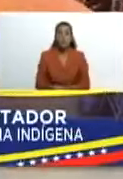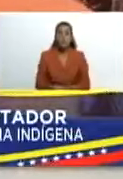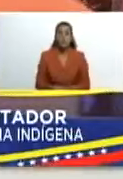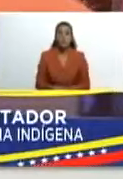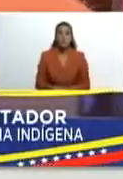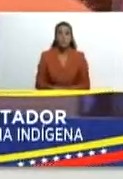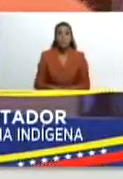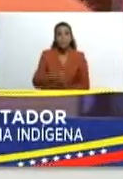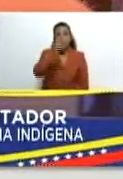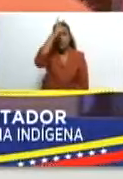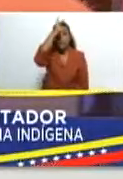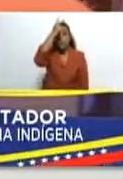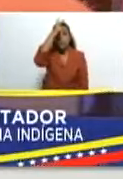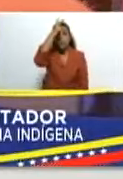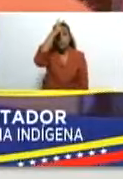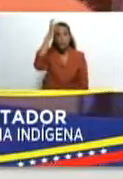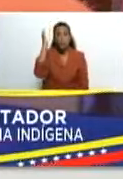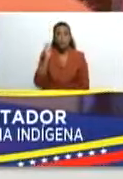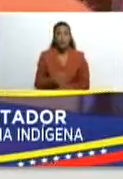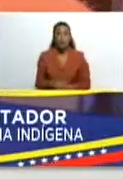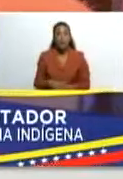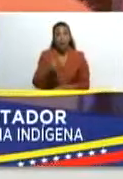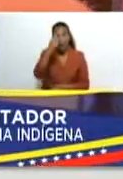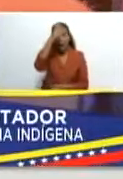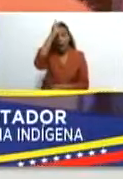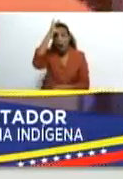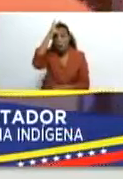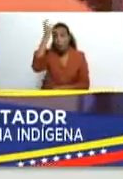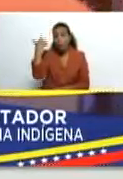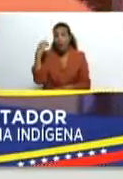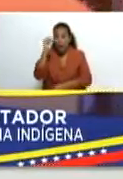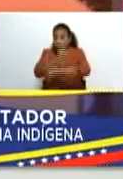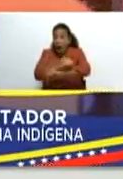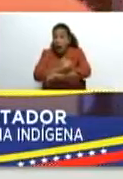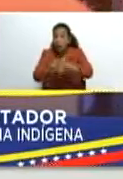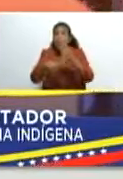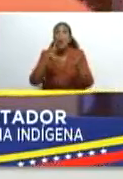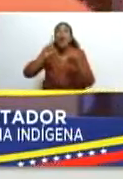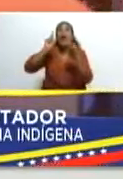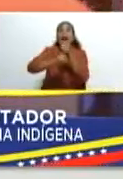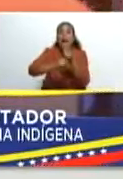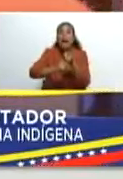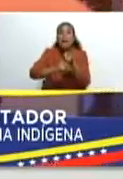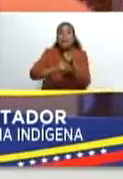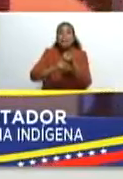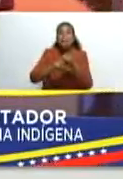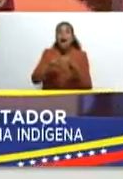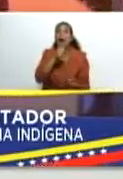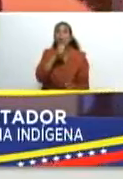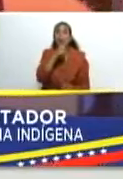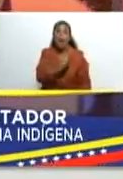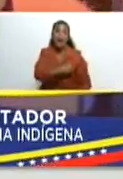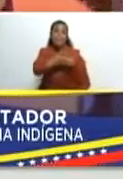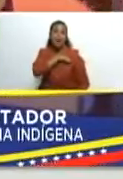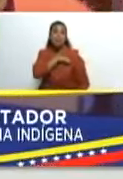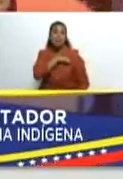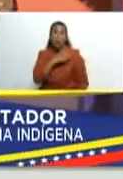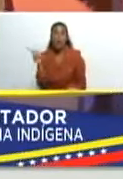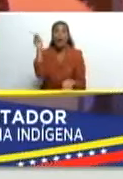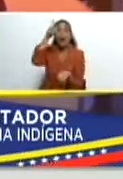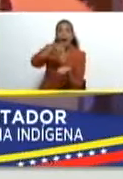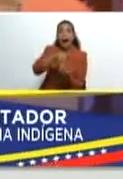Falcón. Mi bisabuelo fue esclavo. Y él después se casó con una bisabuela que era española, recién